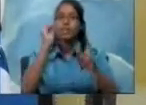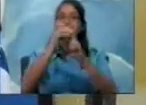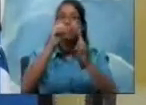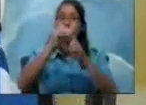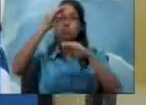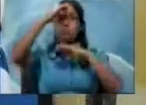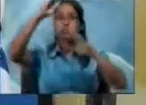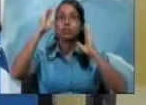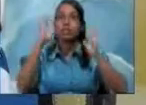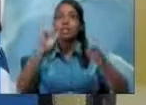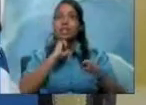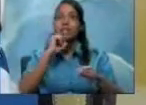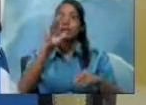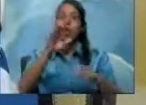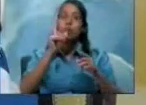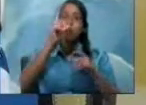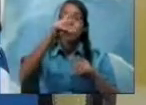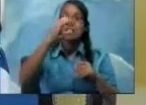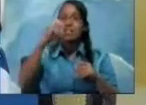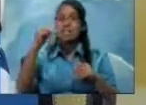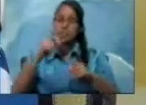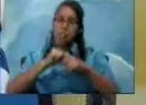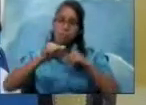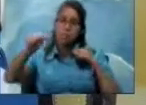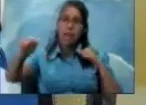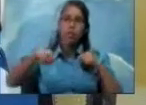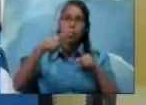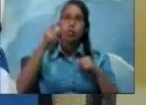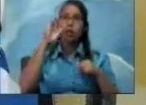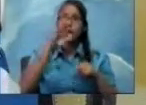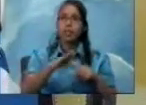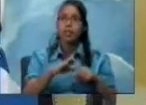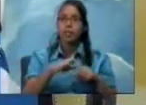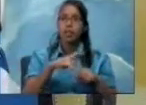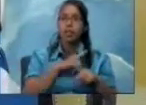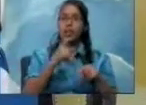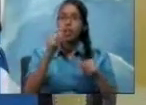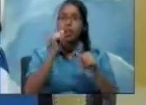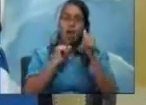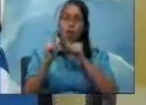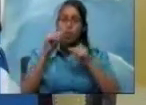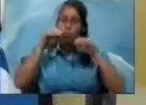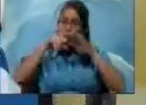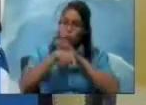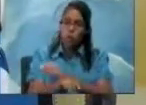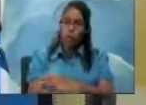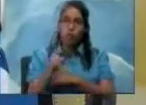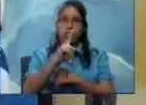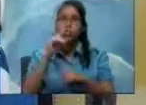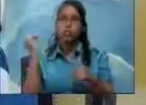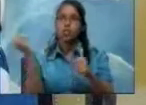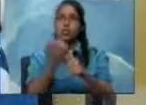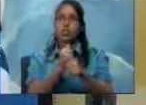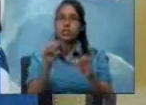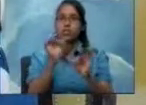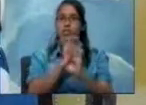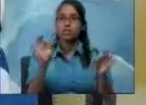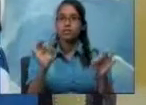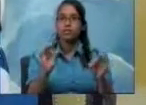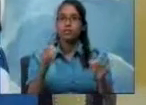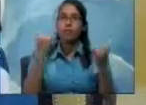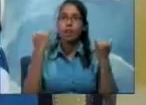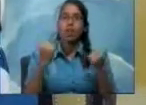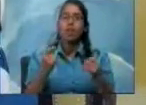apenas estaban como a 100 m cuando ellos andaban en agua profunda no lo consiguieron ahora ya cerca lo